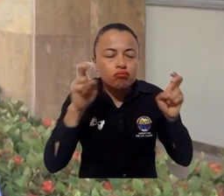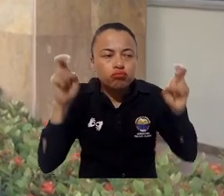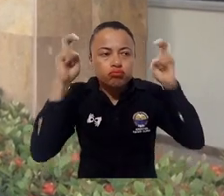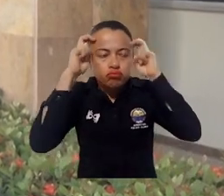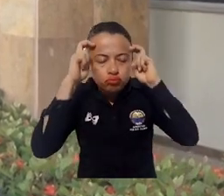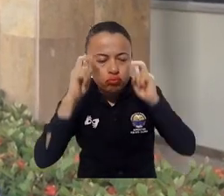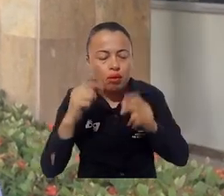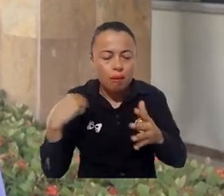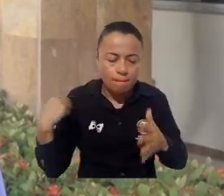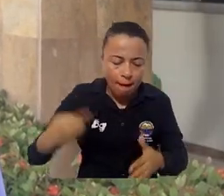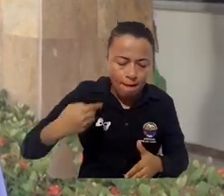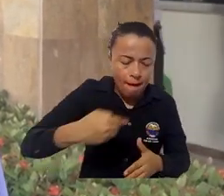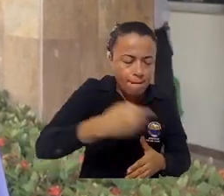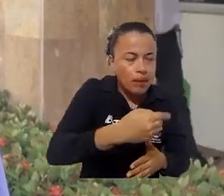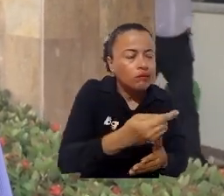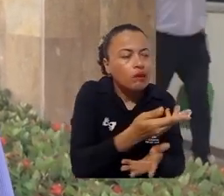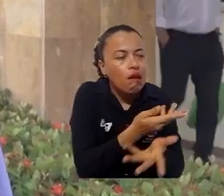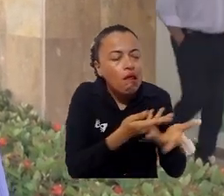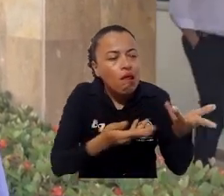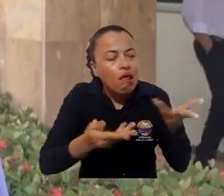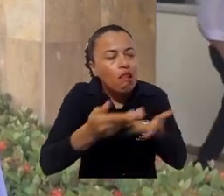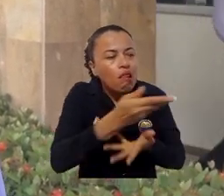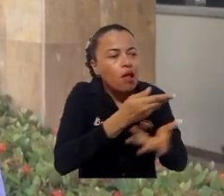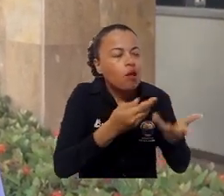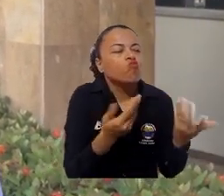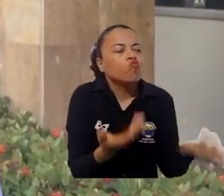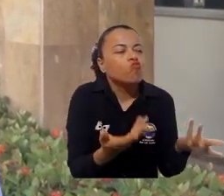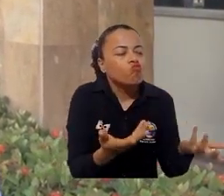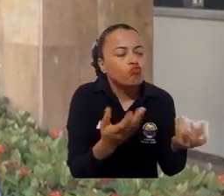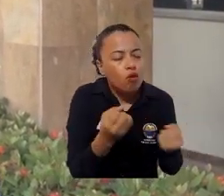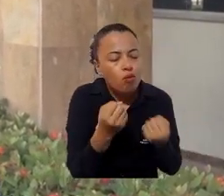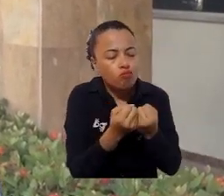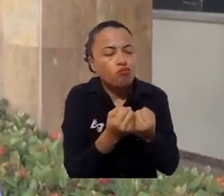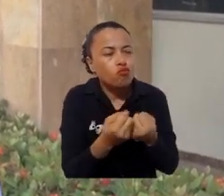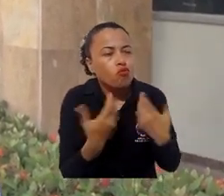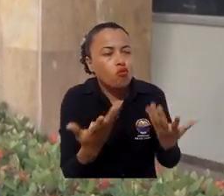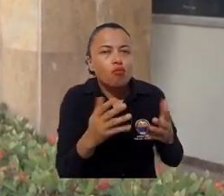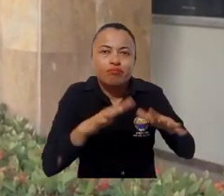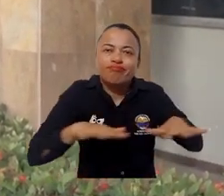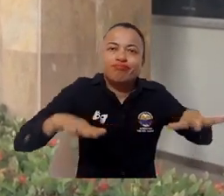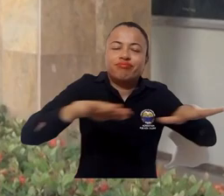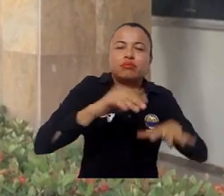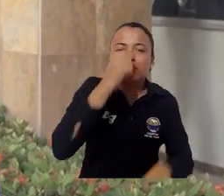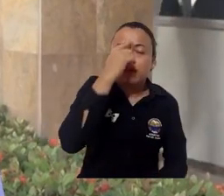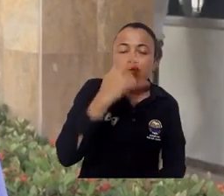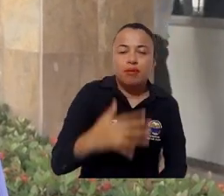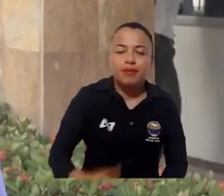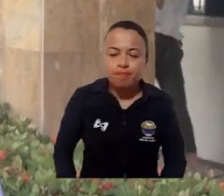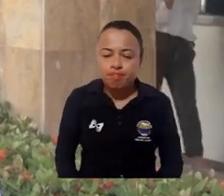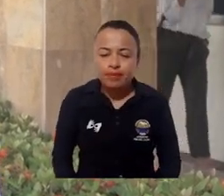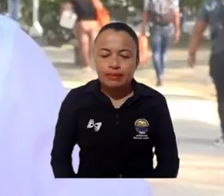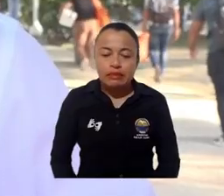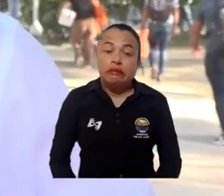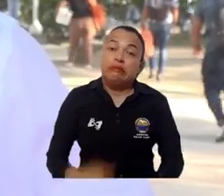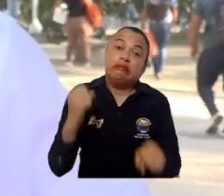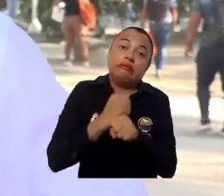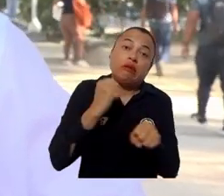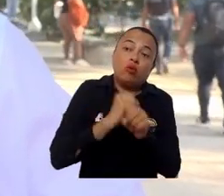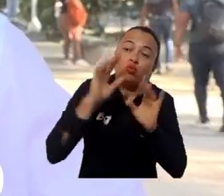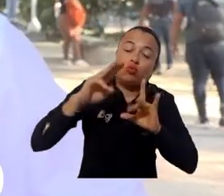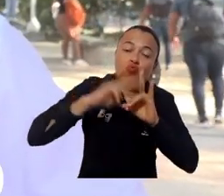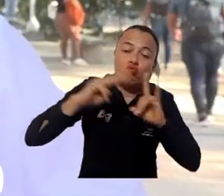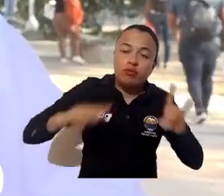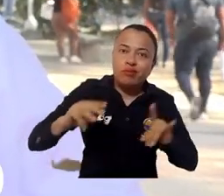conocimiento en varias ediciones que se han dado, y pensar juntos a ver cómo apoyamos al centro de Santa Marta. Tremendo